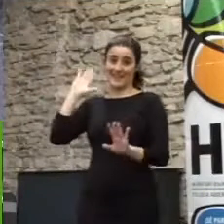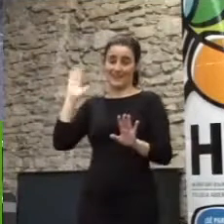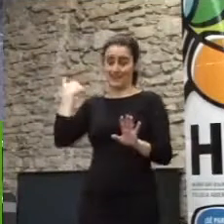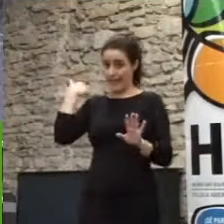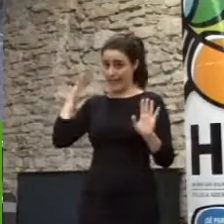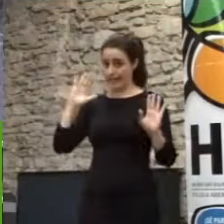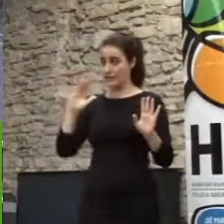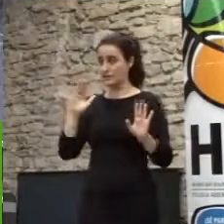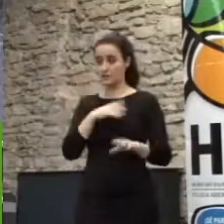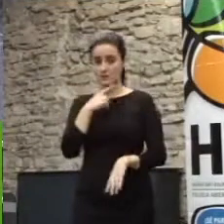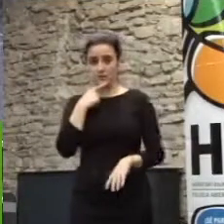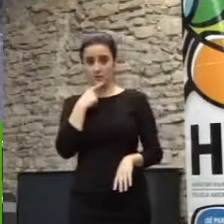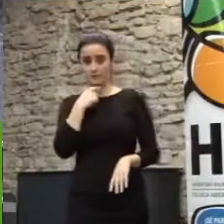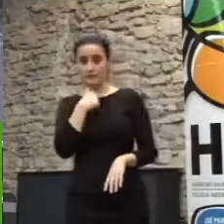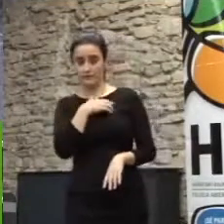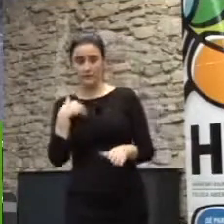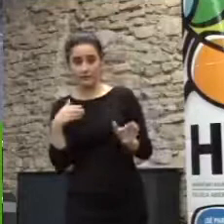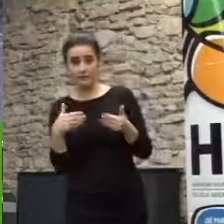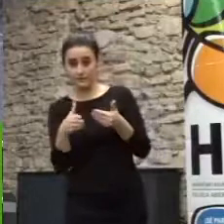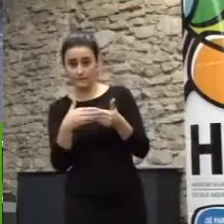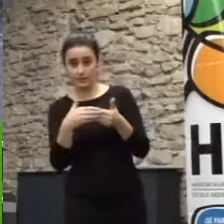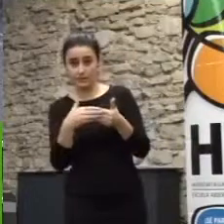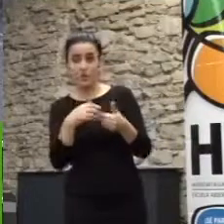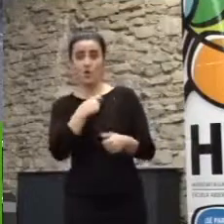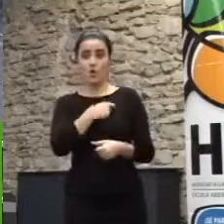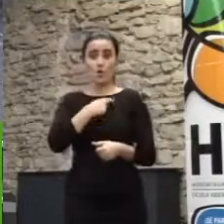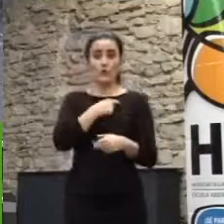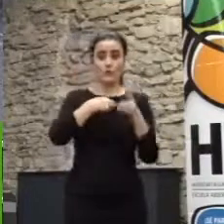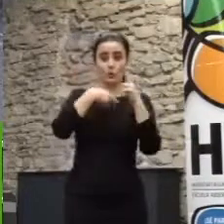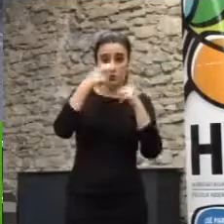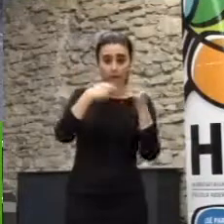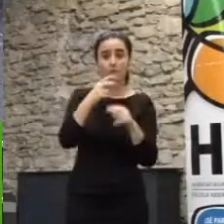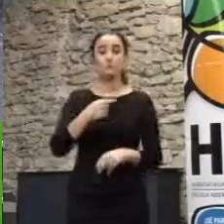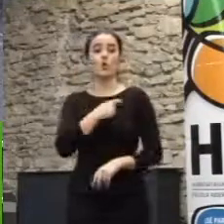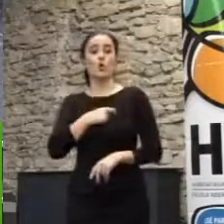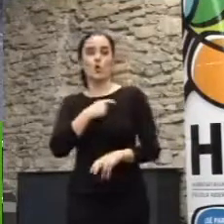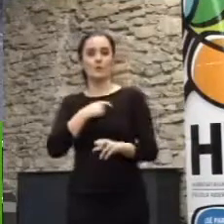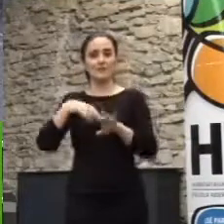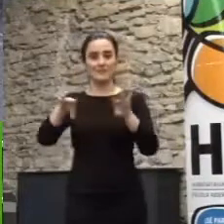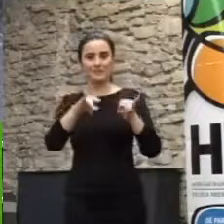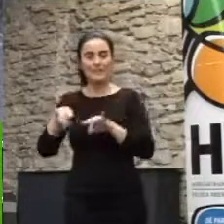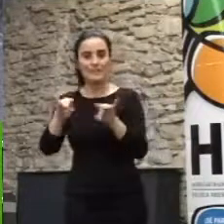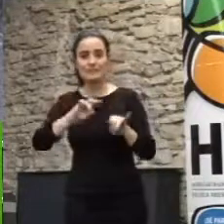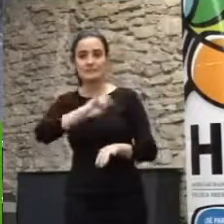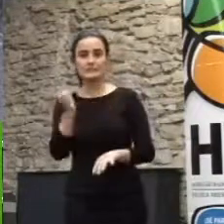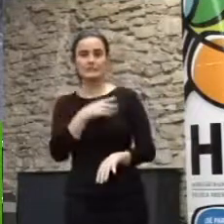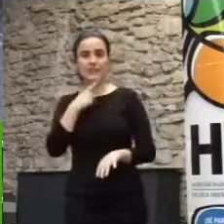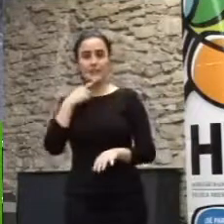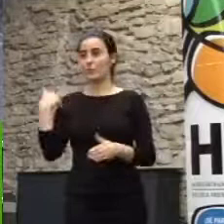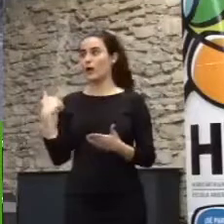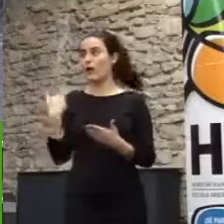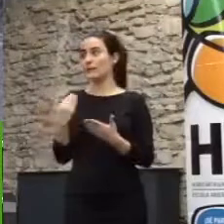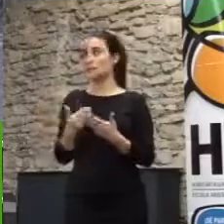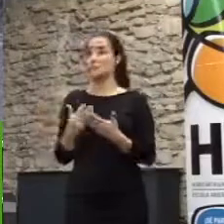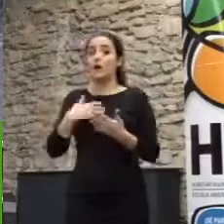Era. Bueno, voy a terminar. Estamos hablando de las comisiones de urbanismo, comisiones de medio ambiente, comisiones en las que en Vitoria-Gasteiz, hasta ahora que yo